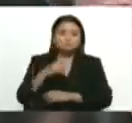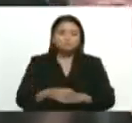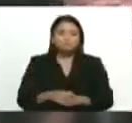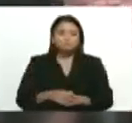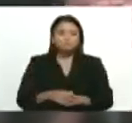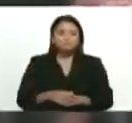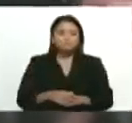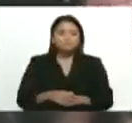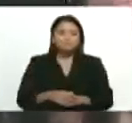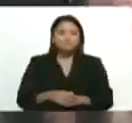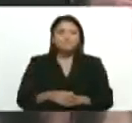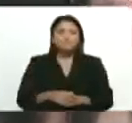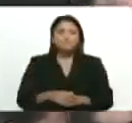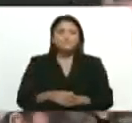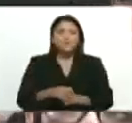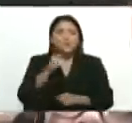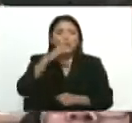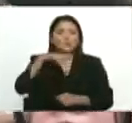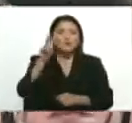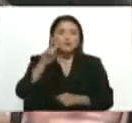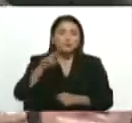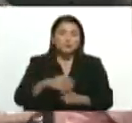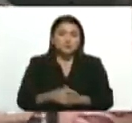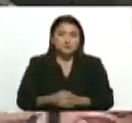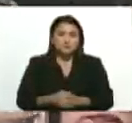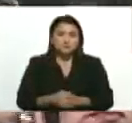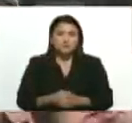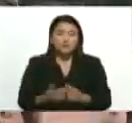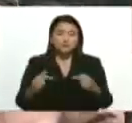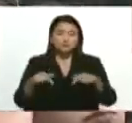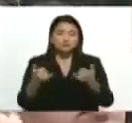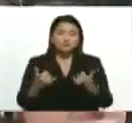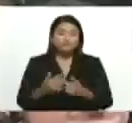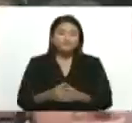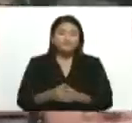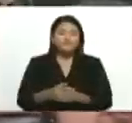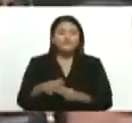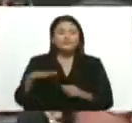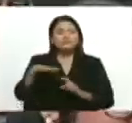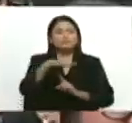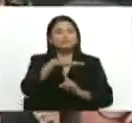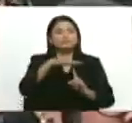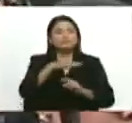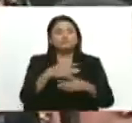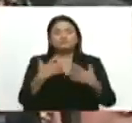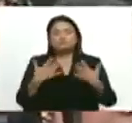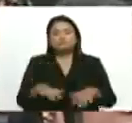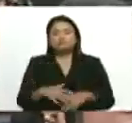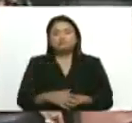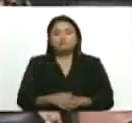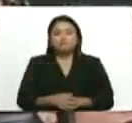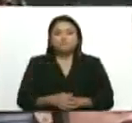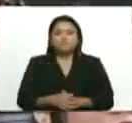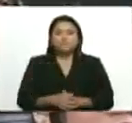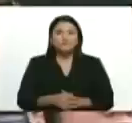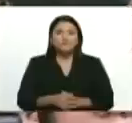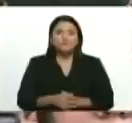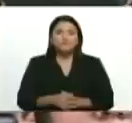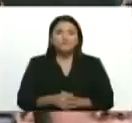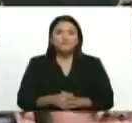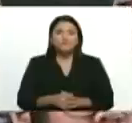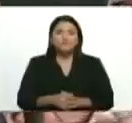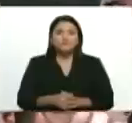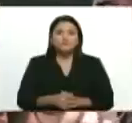Venezuela. Efectivamente, hoy nos encontramos ante una acción que diríamos en